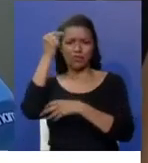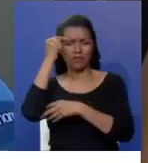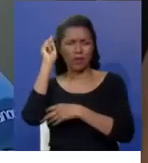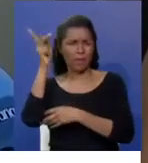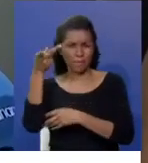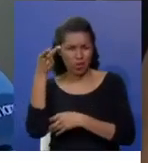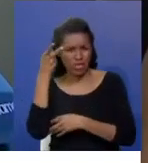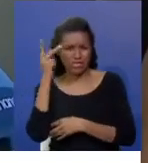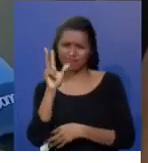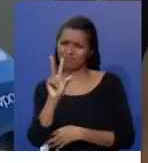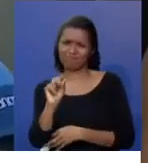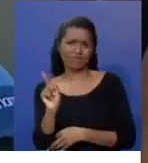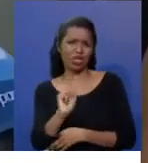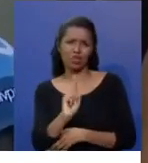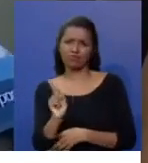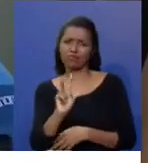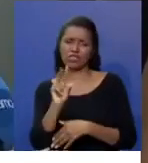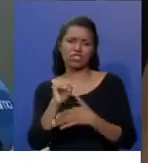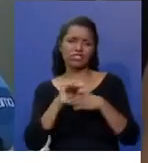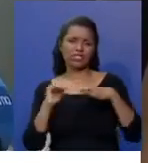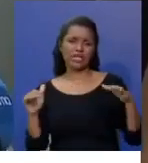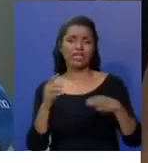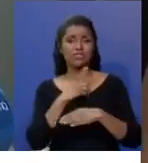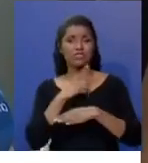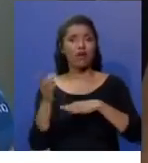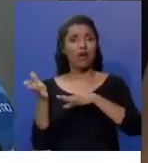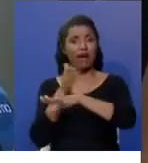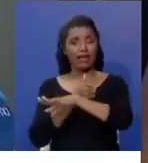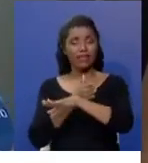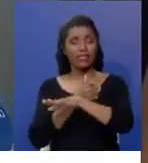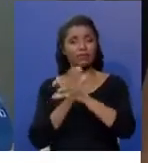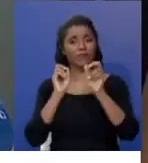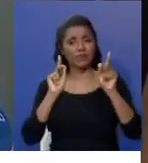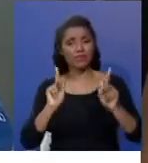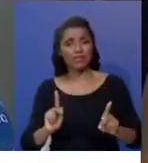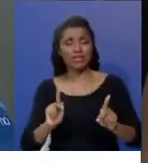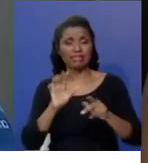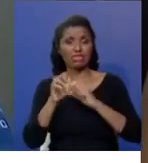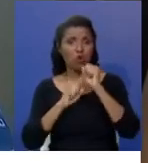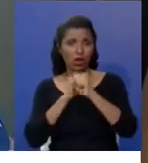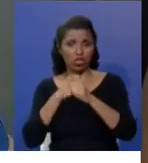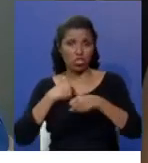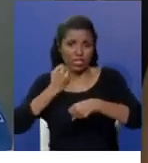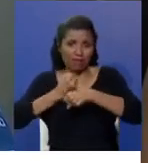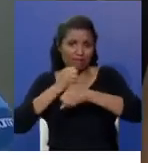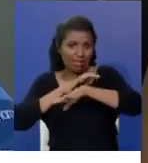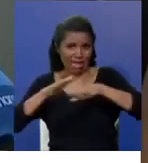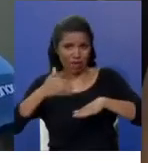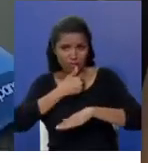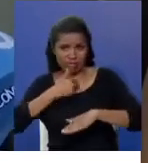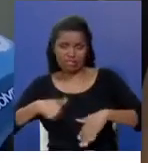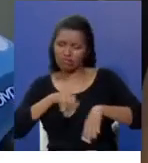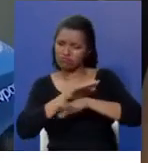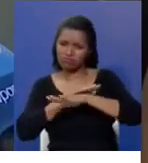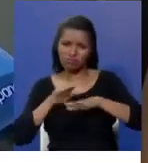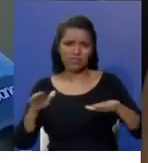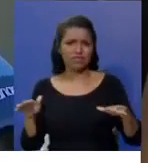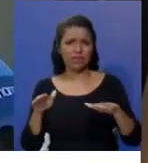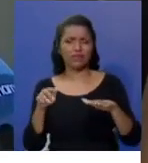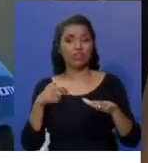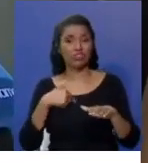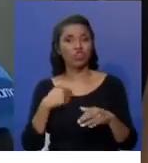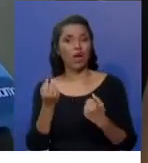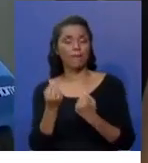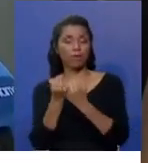que nosotros, Dios nos dio la oportunidad de servir a este país por 5 años y hemos estado apoyando a